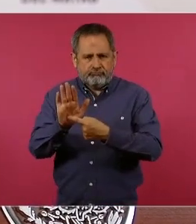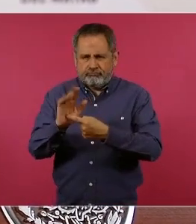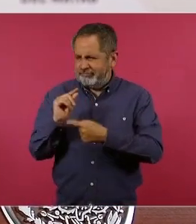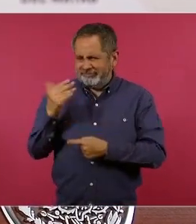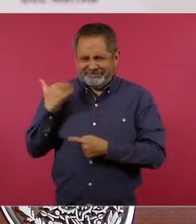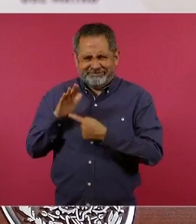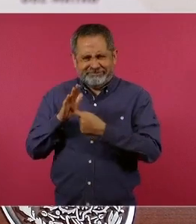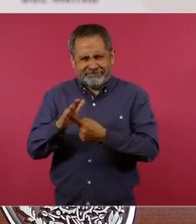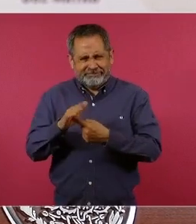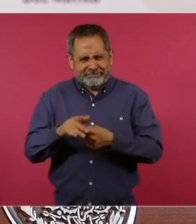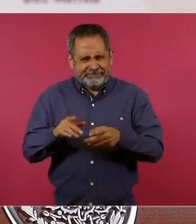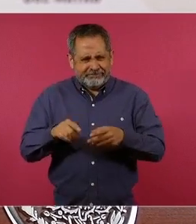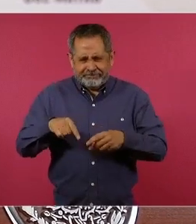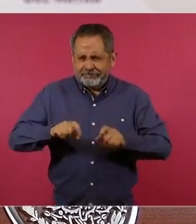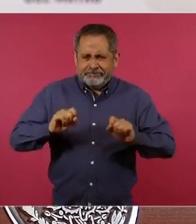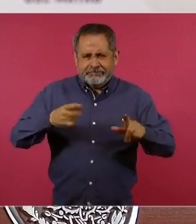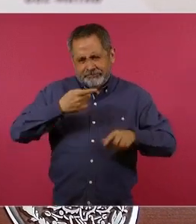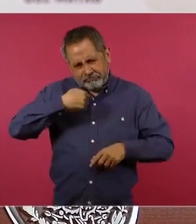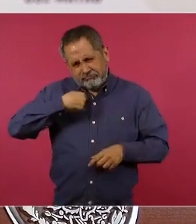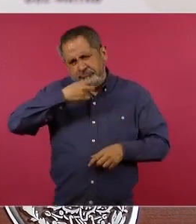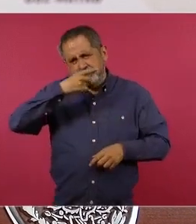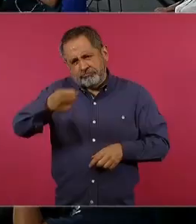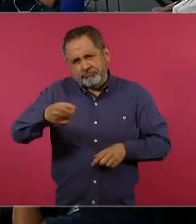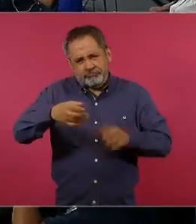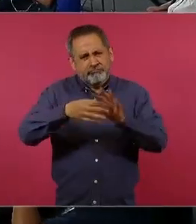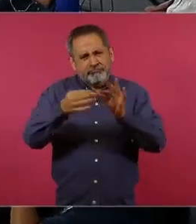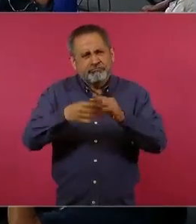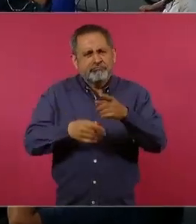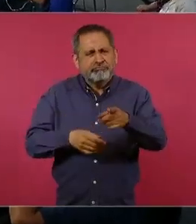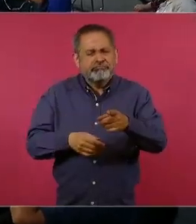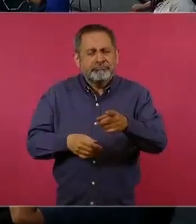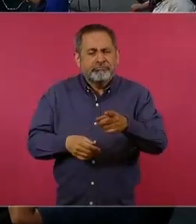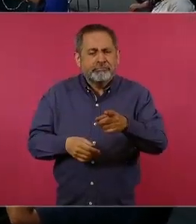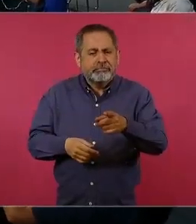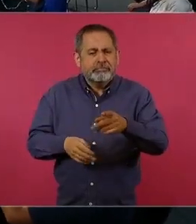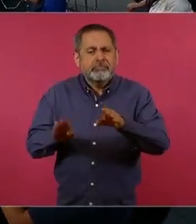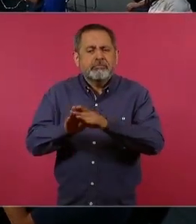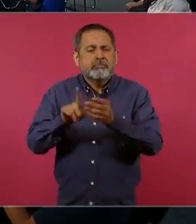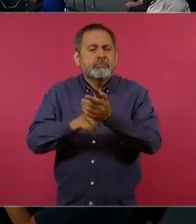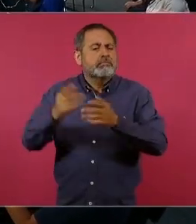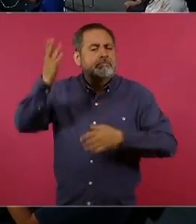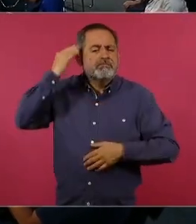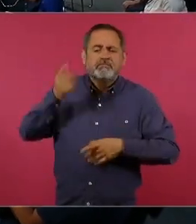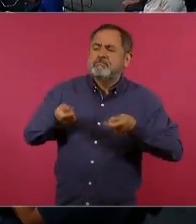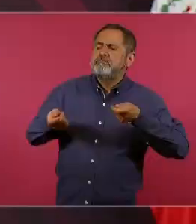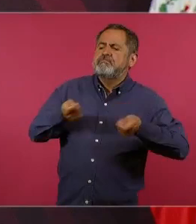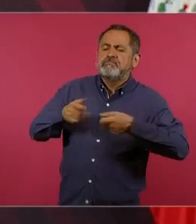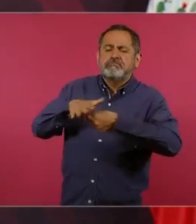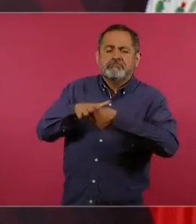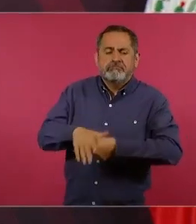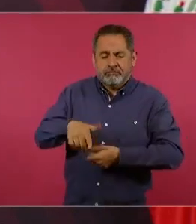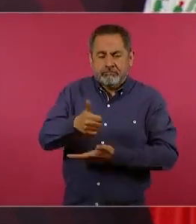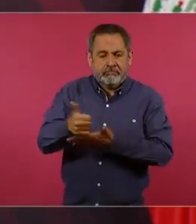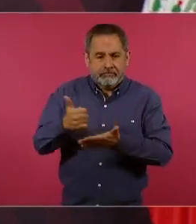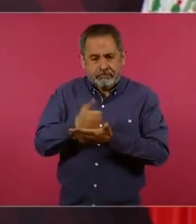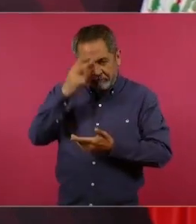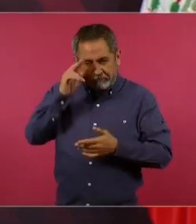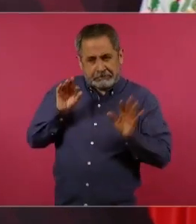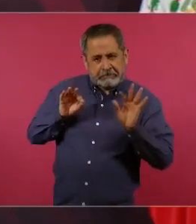Hace poco que hasta hice este comentario de cómo tenían a la gente aquí en la ciudad